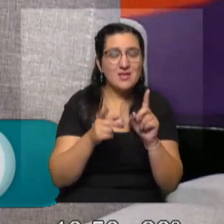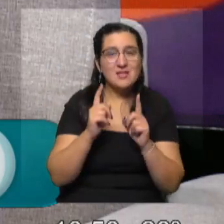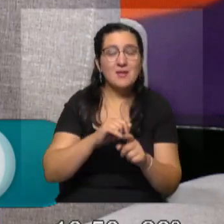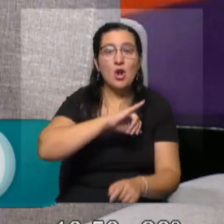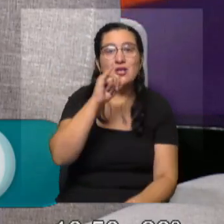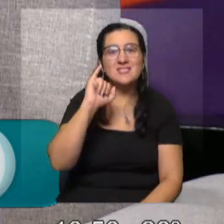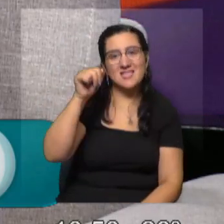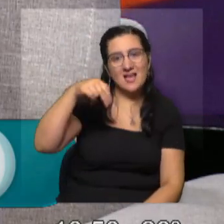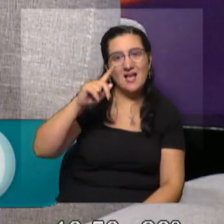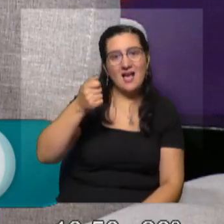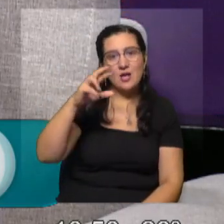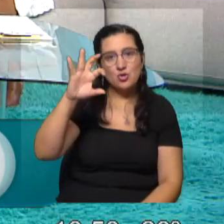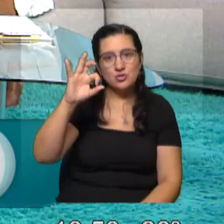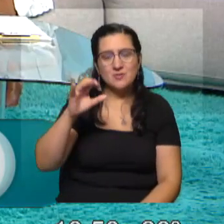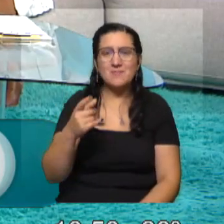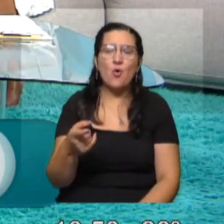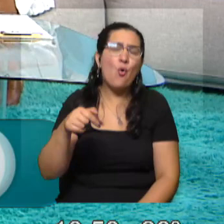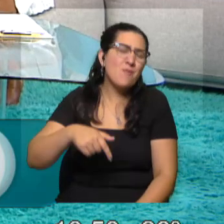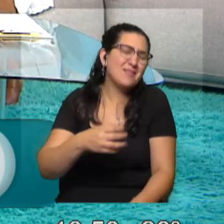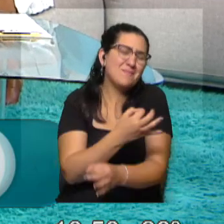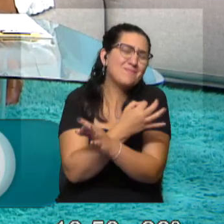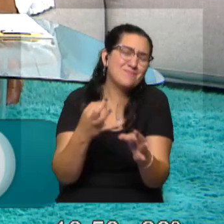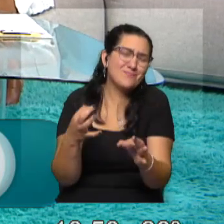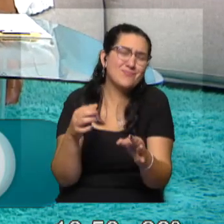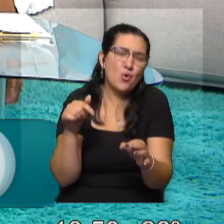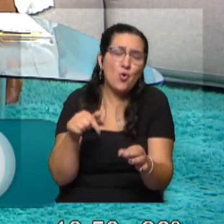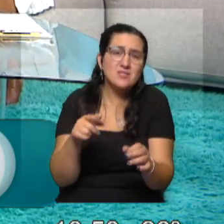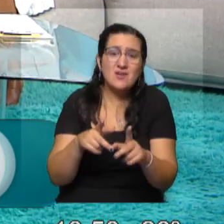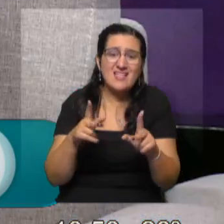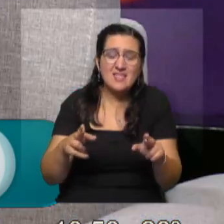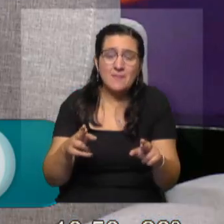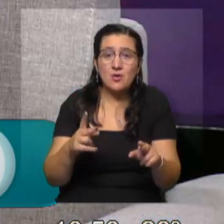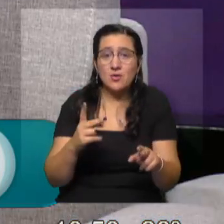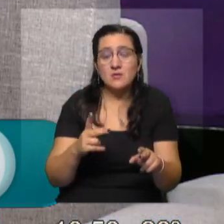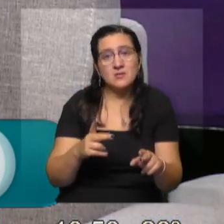los Íngaros. Hoy, Teatro de Verano, que va a reventar. Hoy sí se hacía una etapa con dos Teatro de